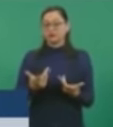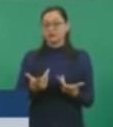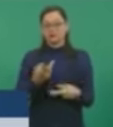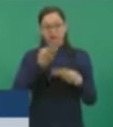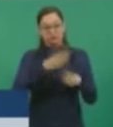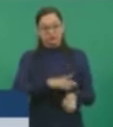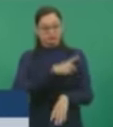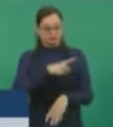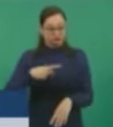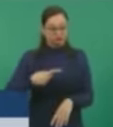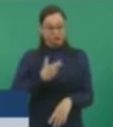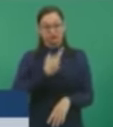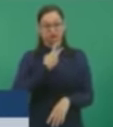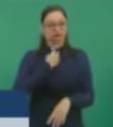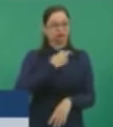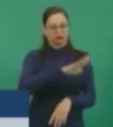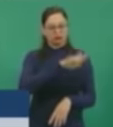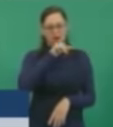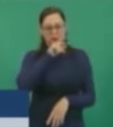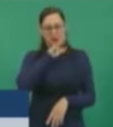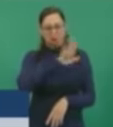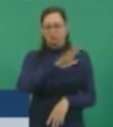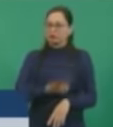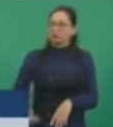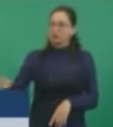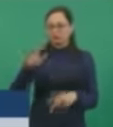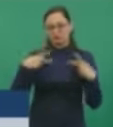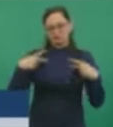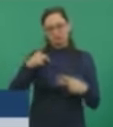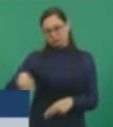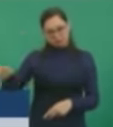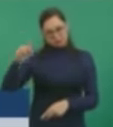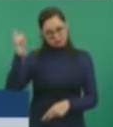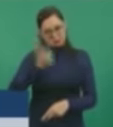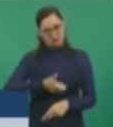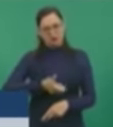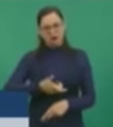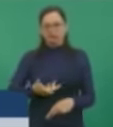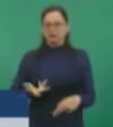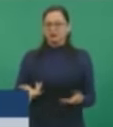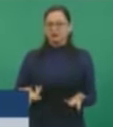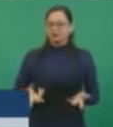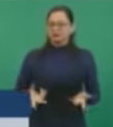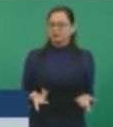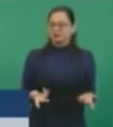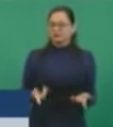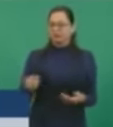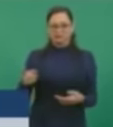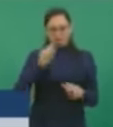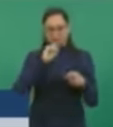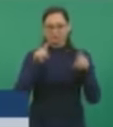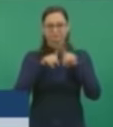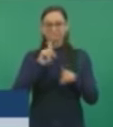disponga. Entonces, sí es un tema serio para todas estas personas, y supongo que los hizo refrendar